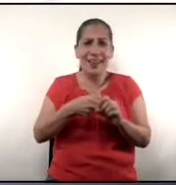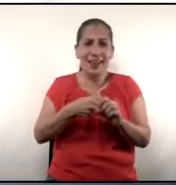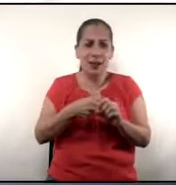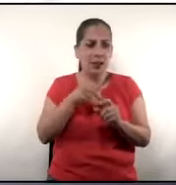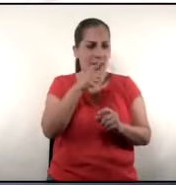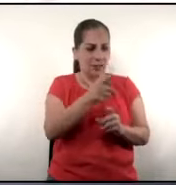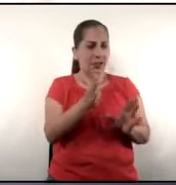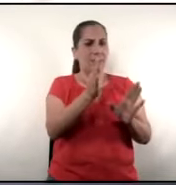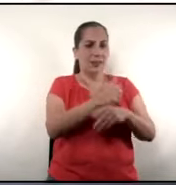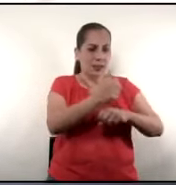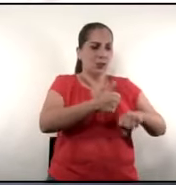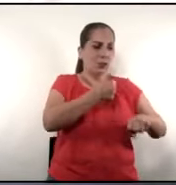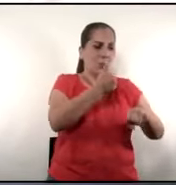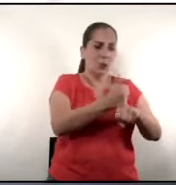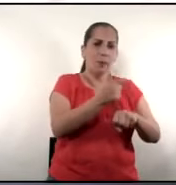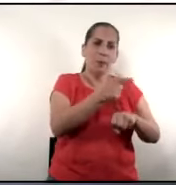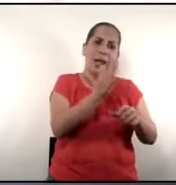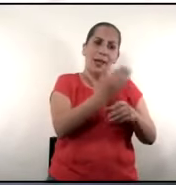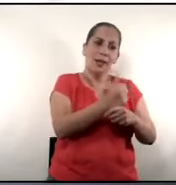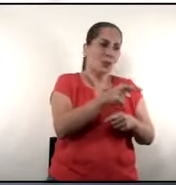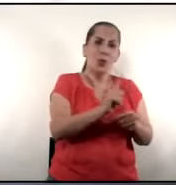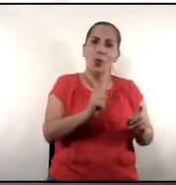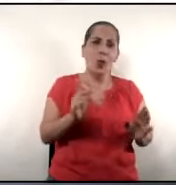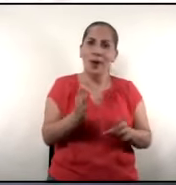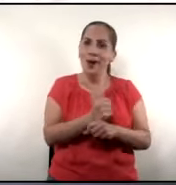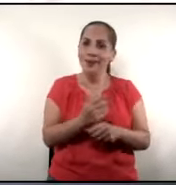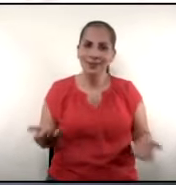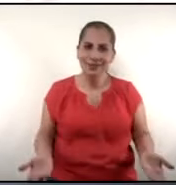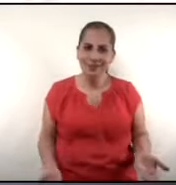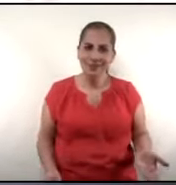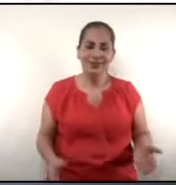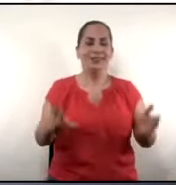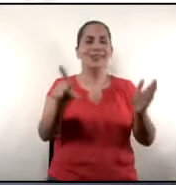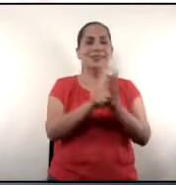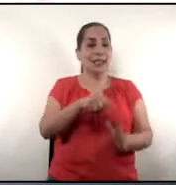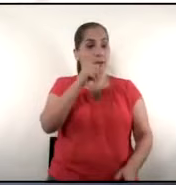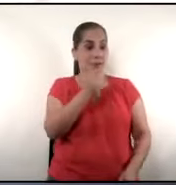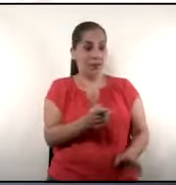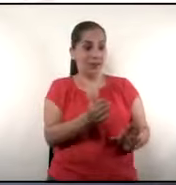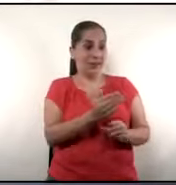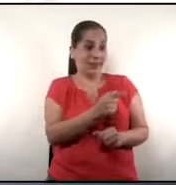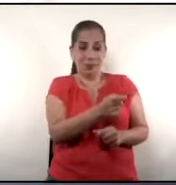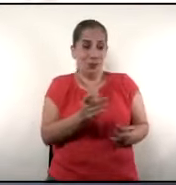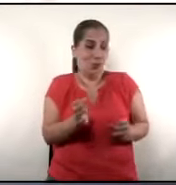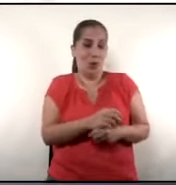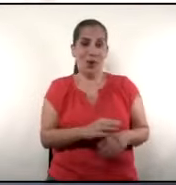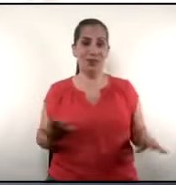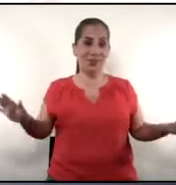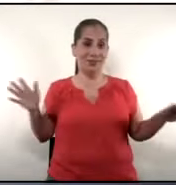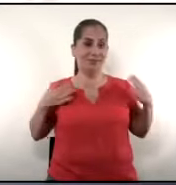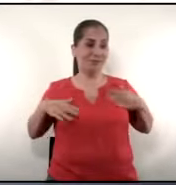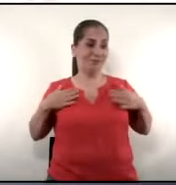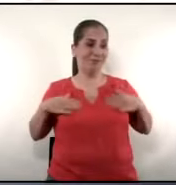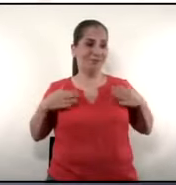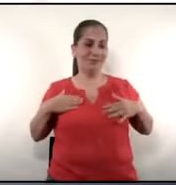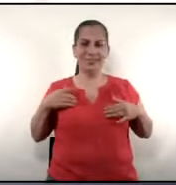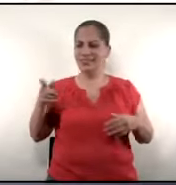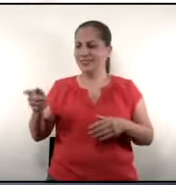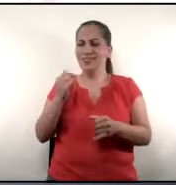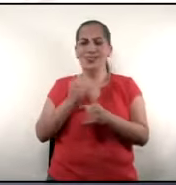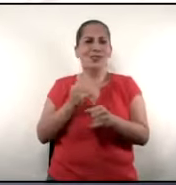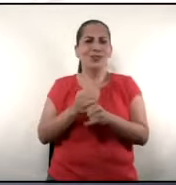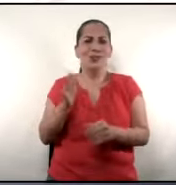creada. No hace aquello que la ley le manda a hacer. Es una institución que no tiene ningún sentido.